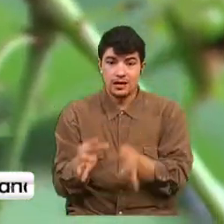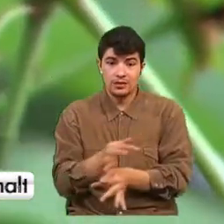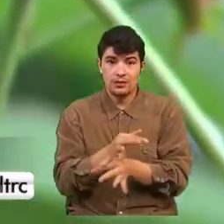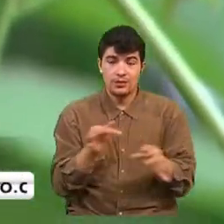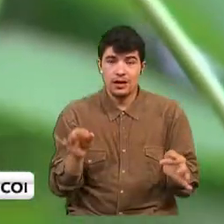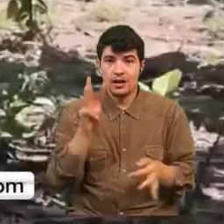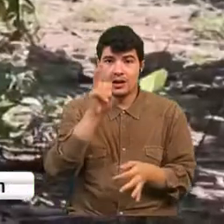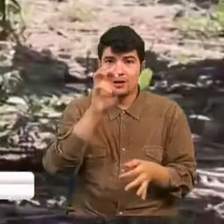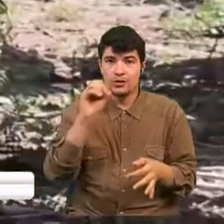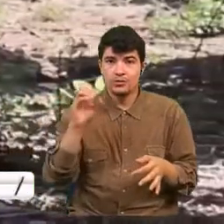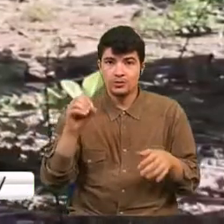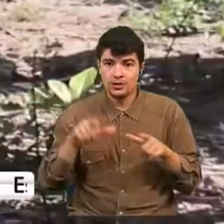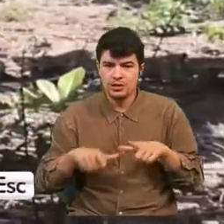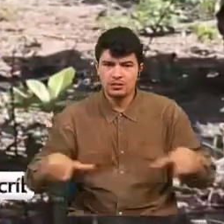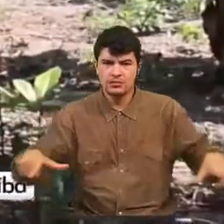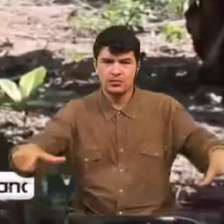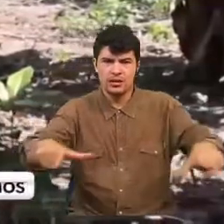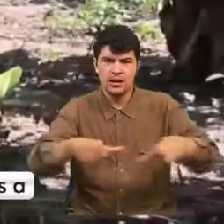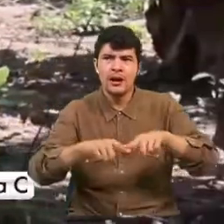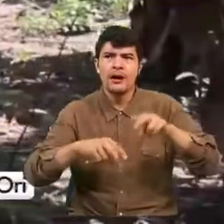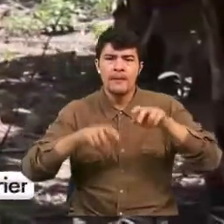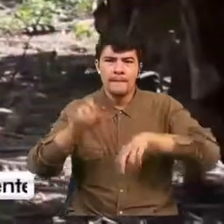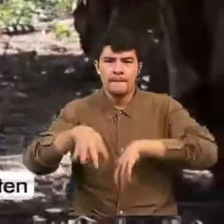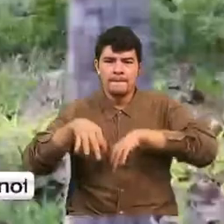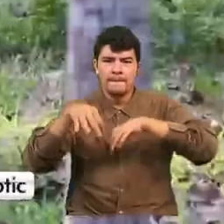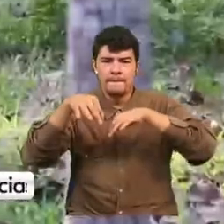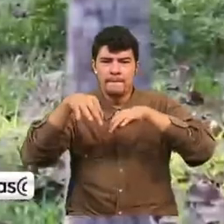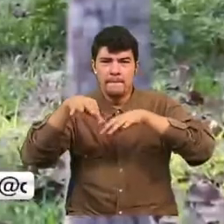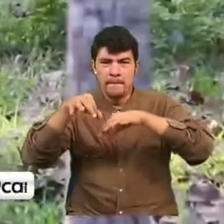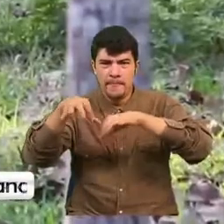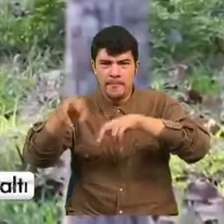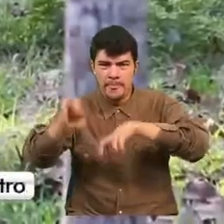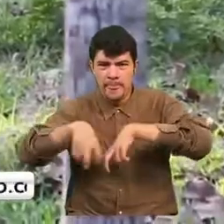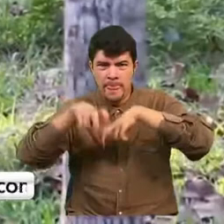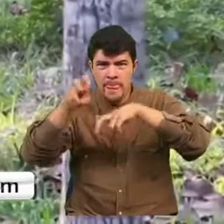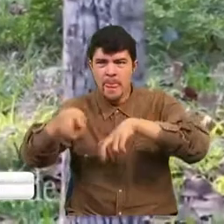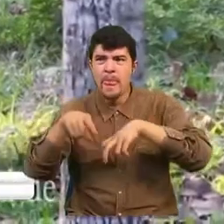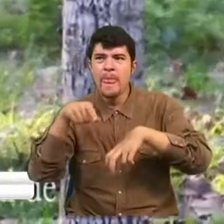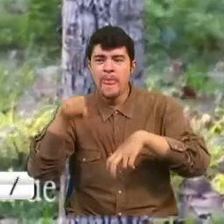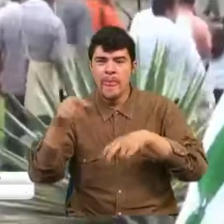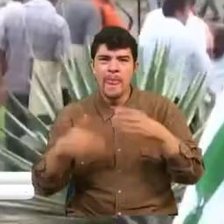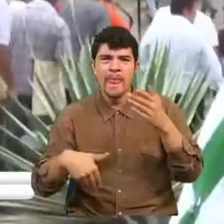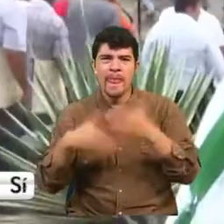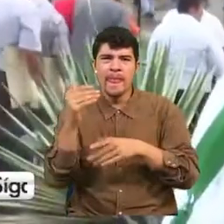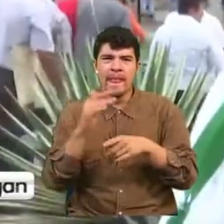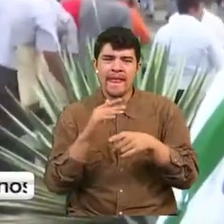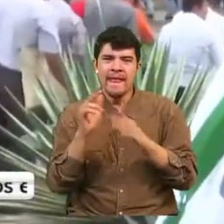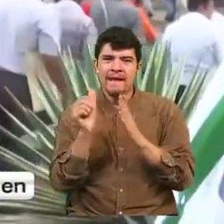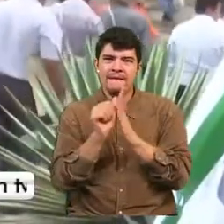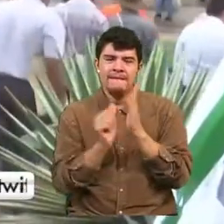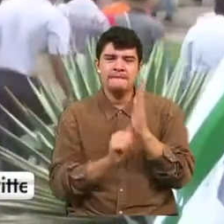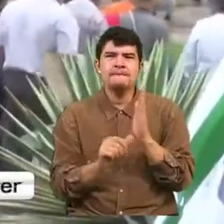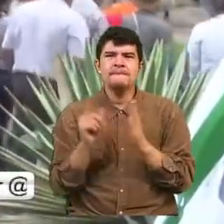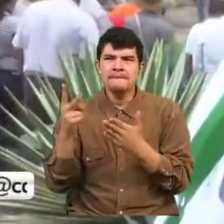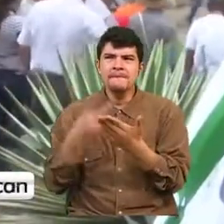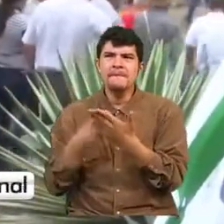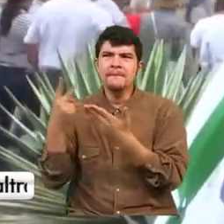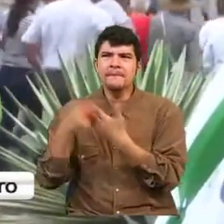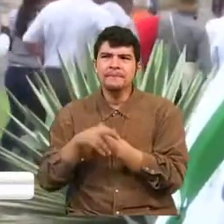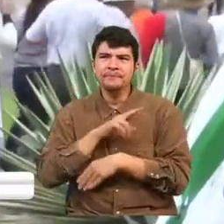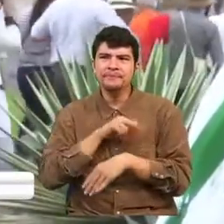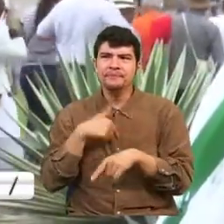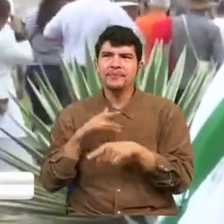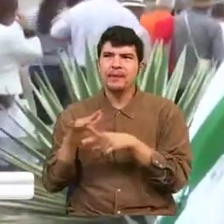de 800 hectáreas cultivadas en las que se empezará el programa para la diversificación. Es un proyecto donde vamos a